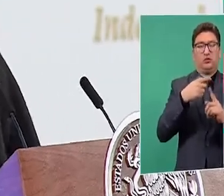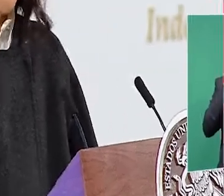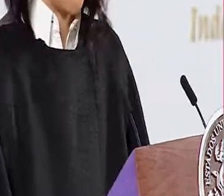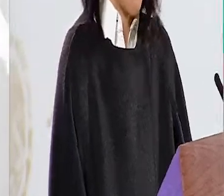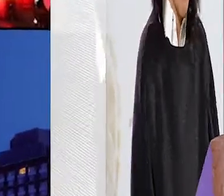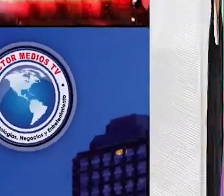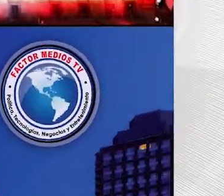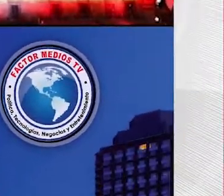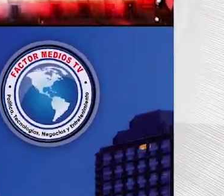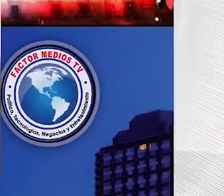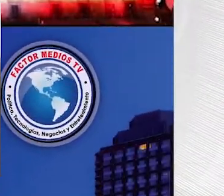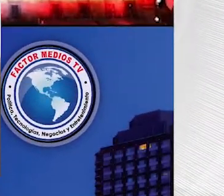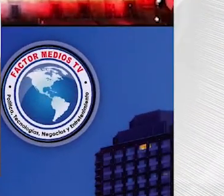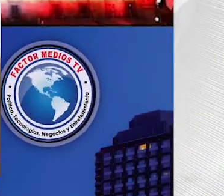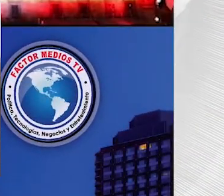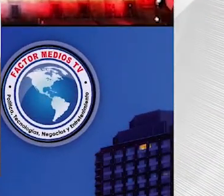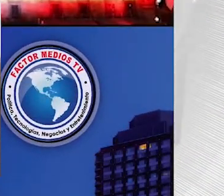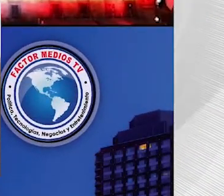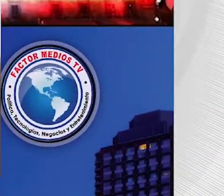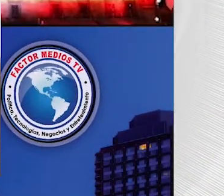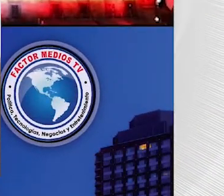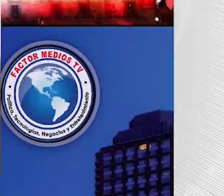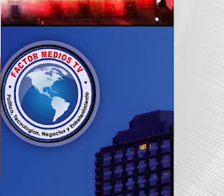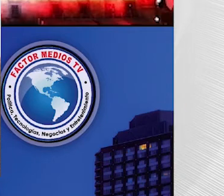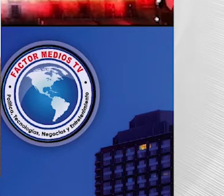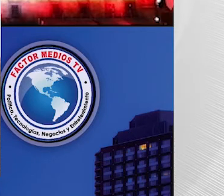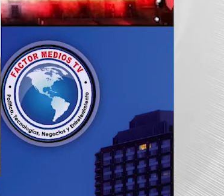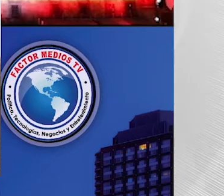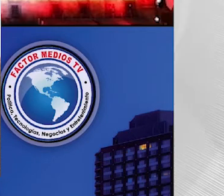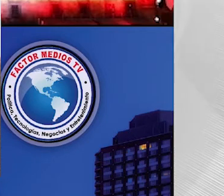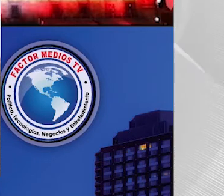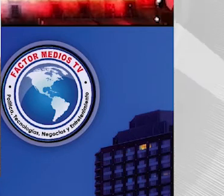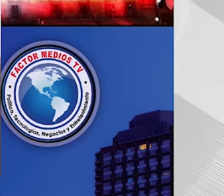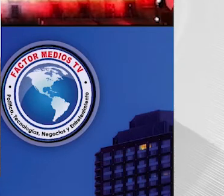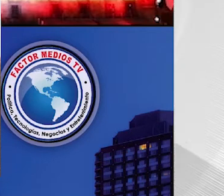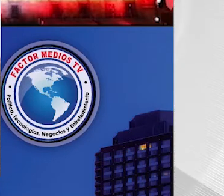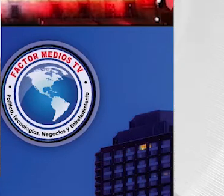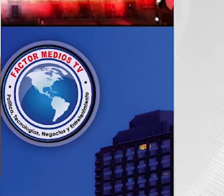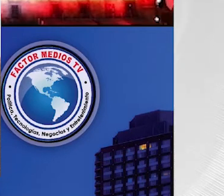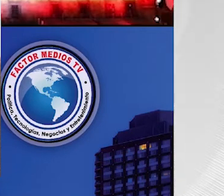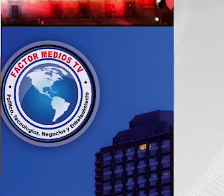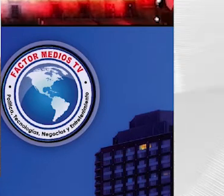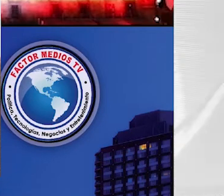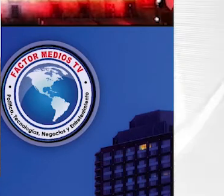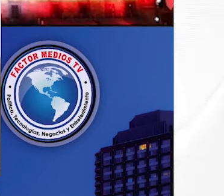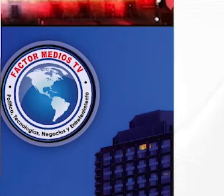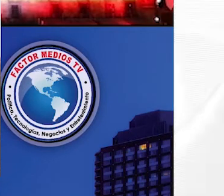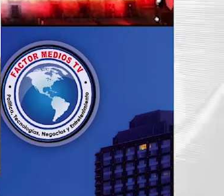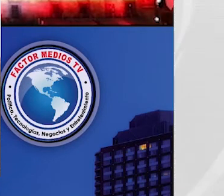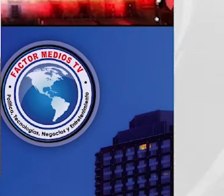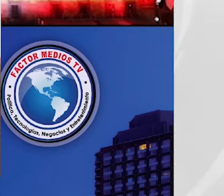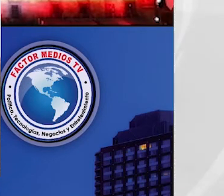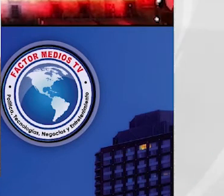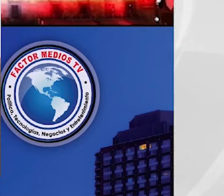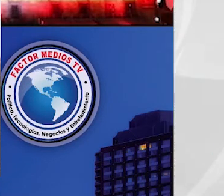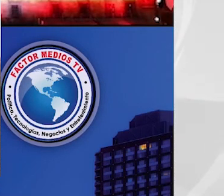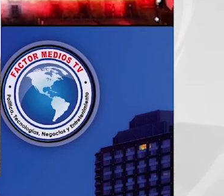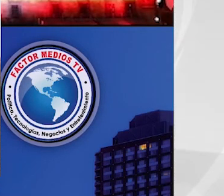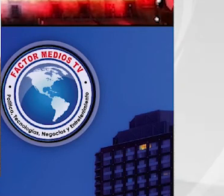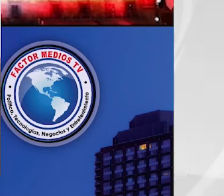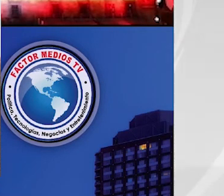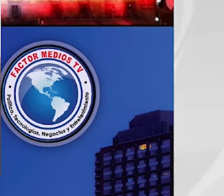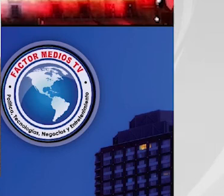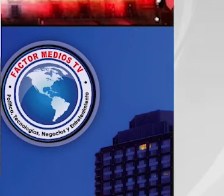más. Bien, pues servidor amigo de siempre, Luis Lim García, aquí de Factor Medios TV, en las noticias del momento, todo sobre el derecho a la